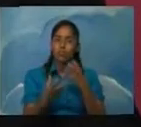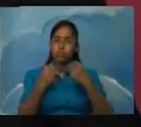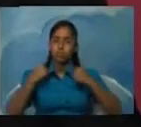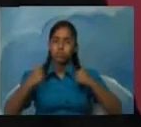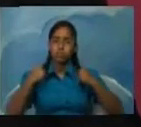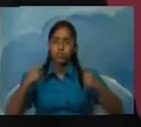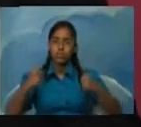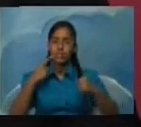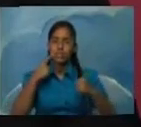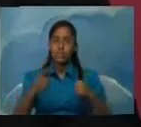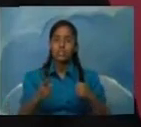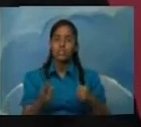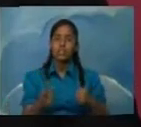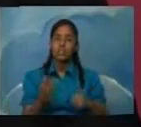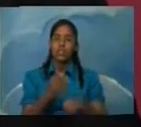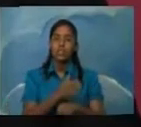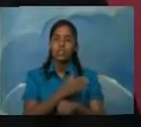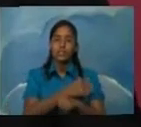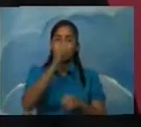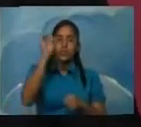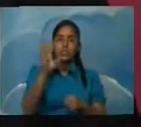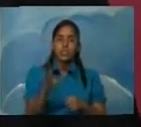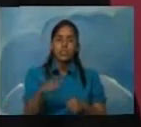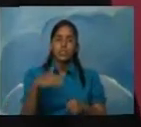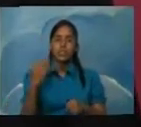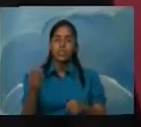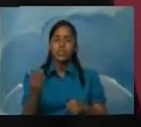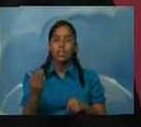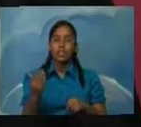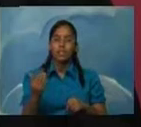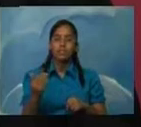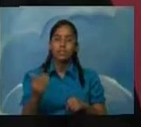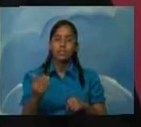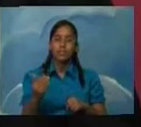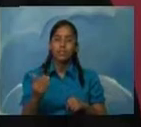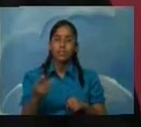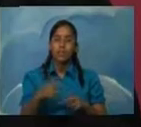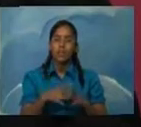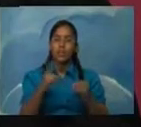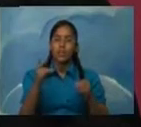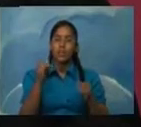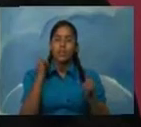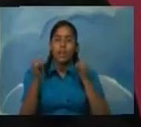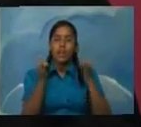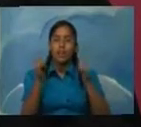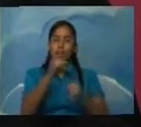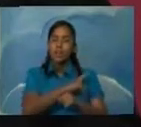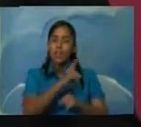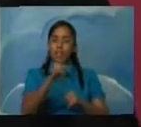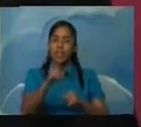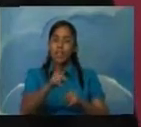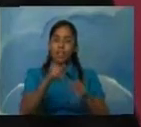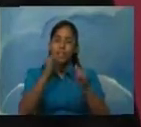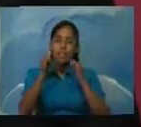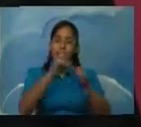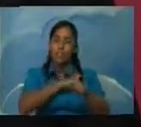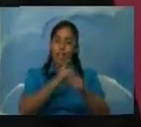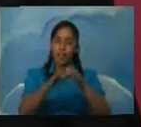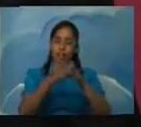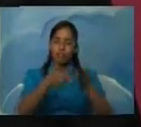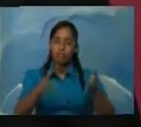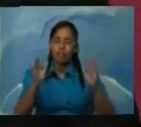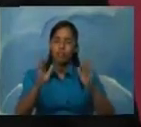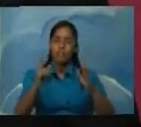lo que decía anteriormente el pastor Puerta, que en la fiesta de la Pascua por ningún